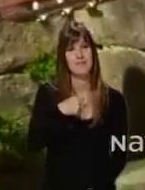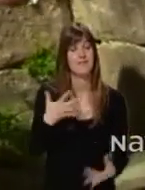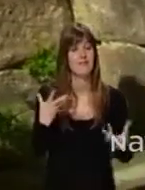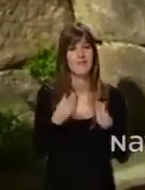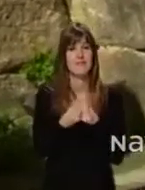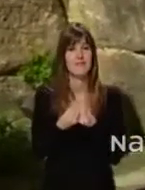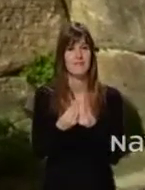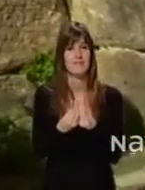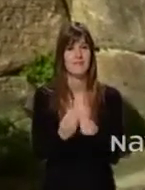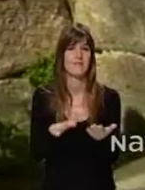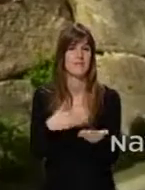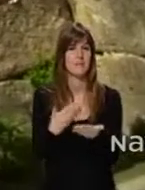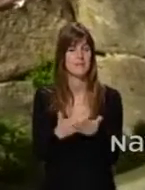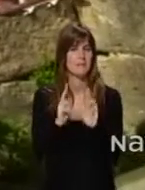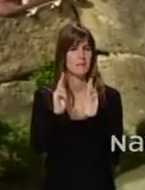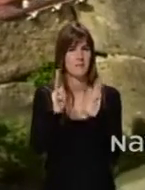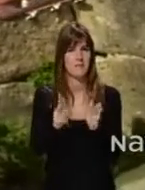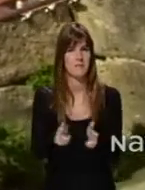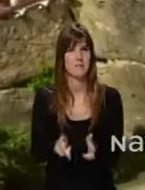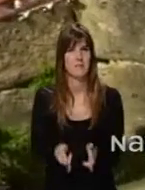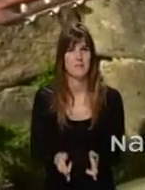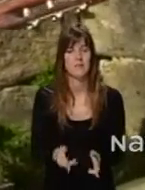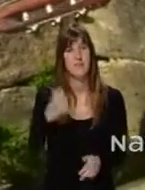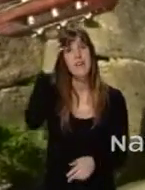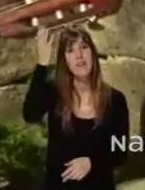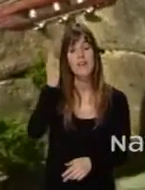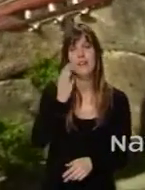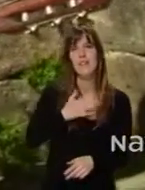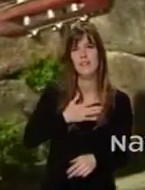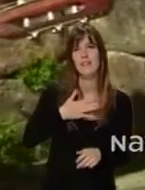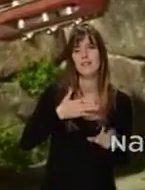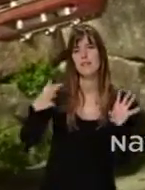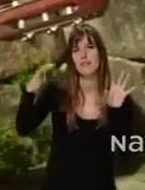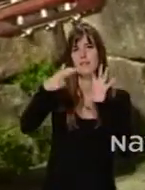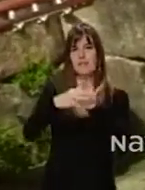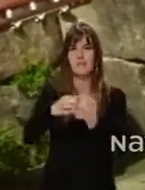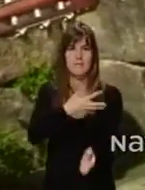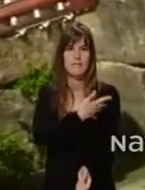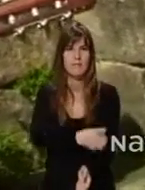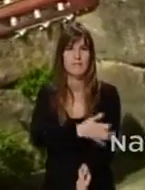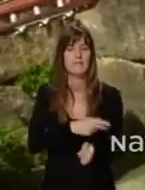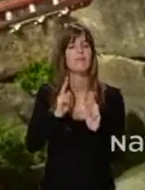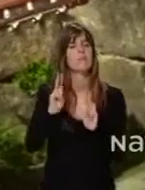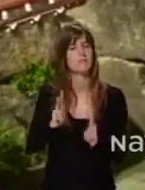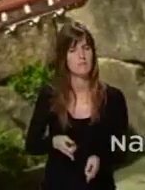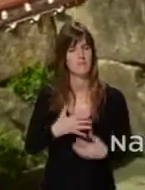que muera. Por ti, mi reina, la sangre da.